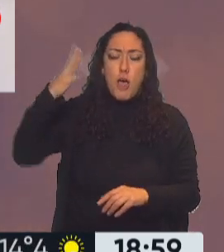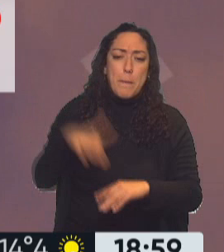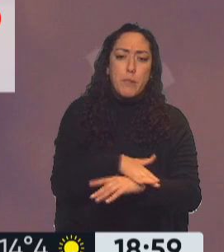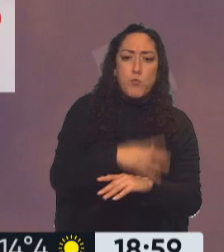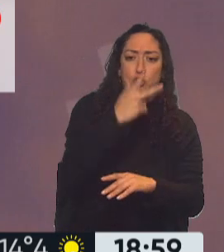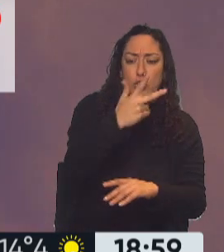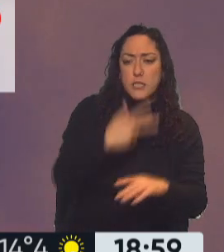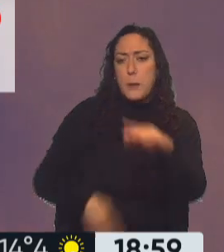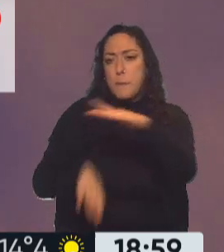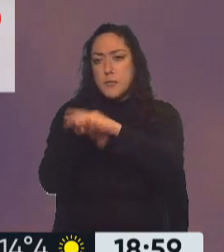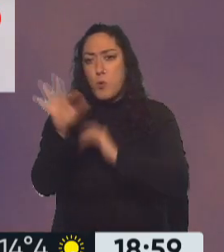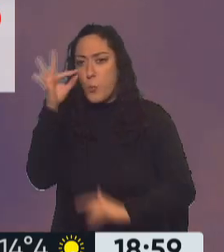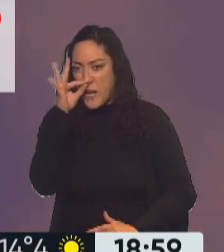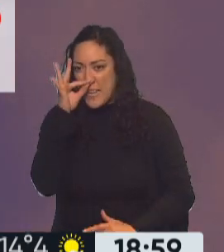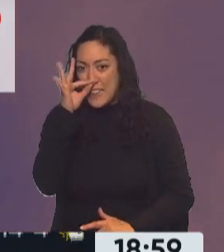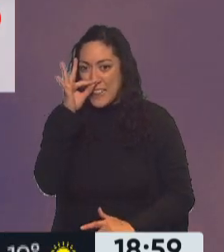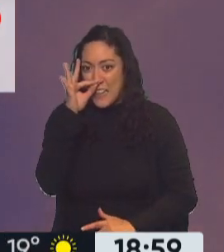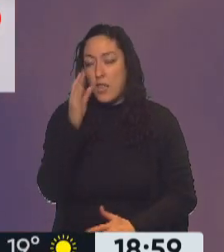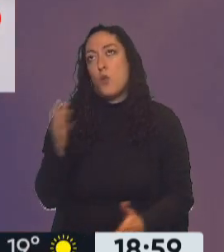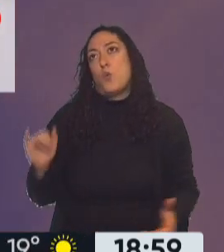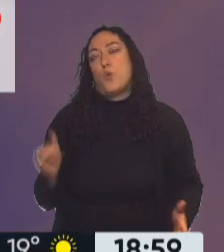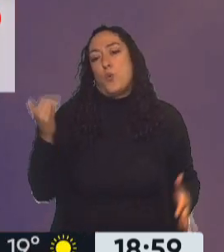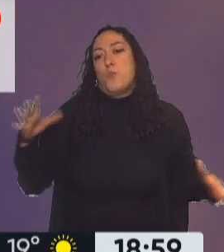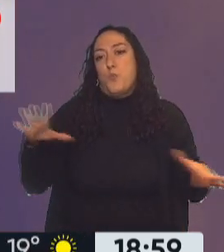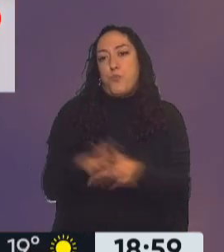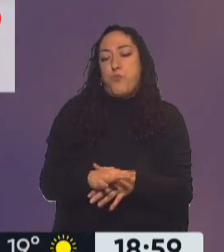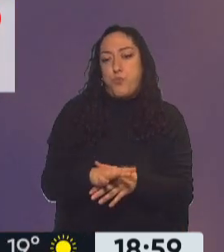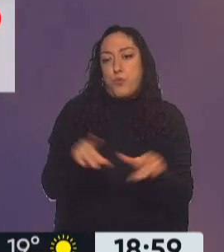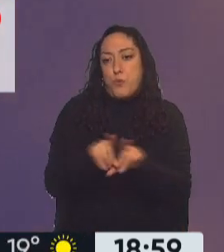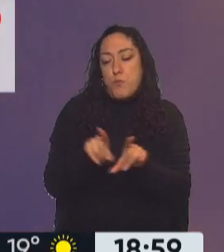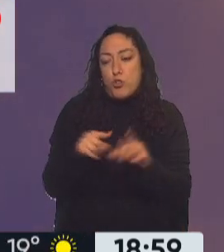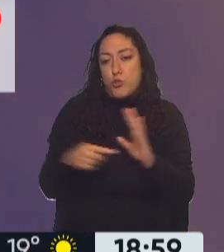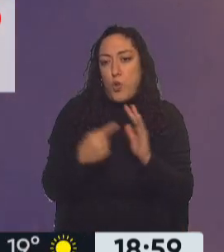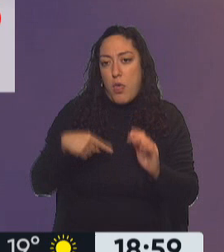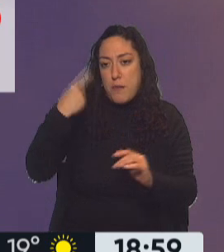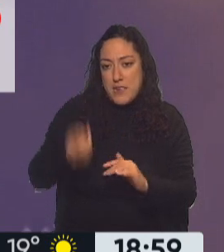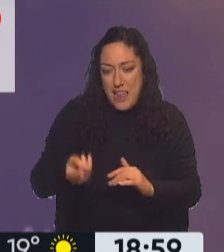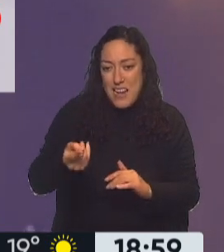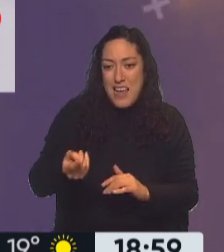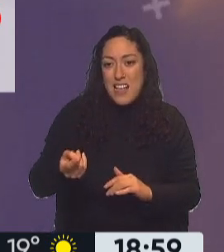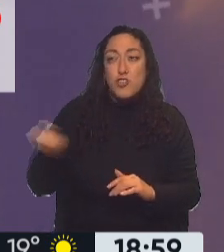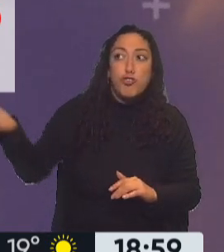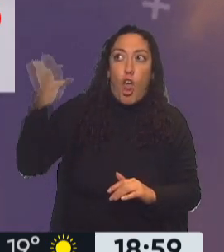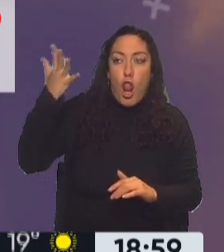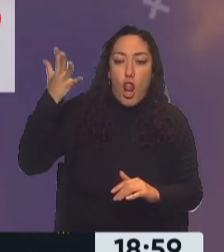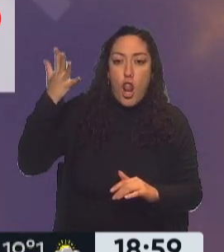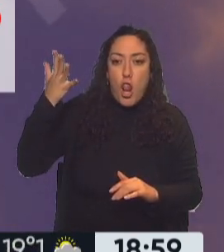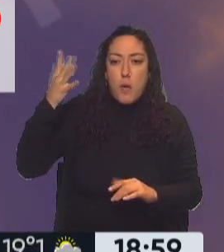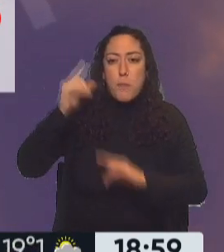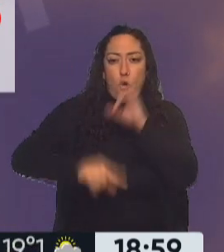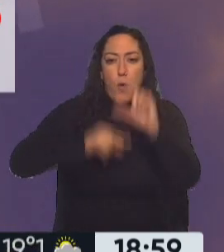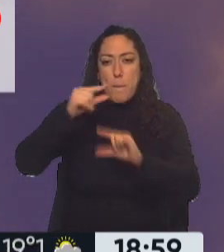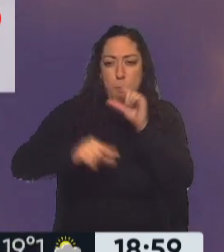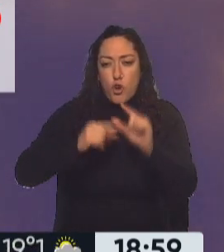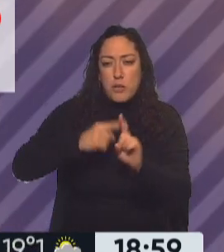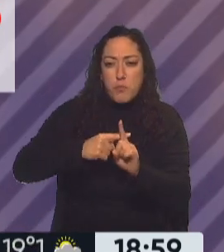mínima, 20 de máxima. Díganme si no es ideal, al igual que el día de mañana en la ciudad de Buenos Aires, donde se espera un día soleado. Chumilla. Y a poquito va a